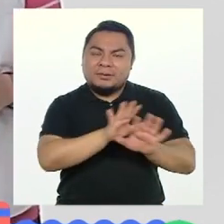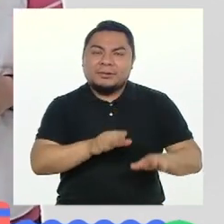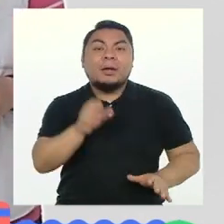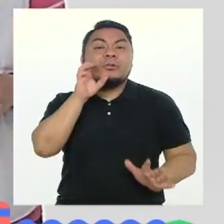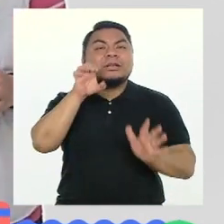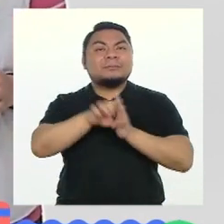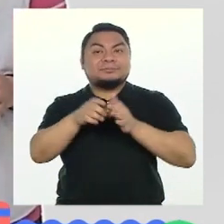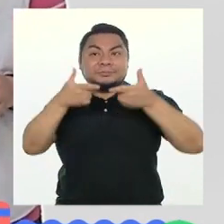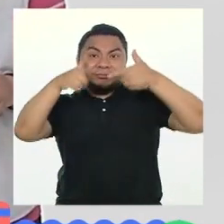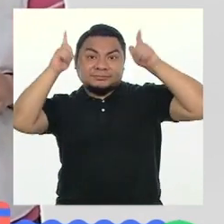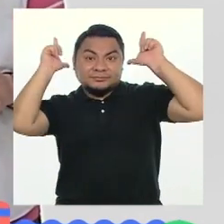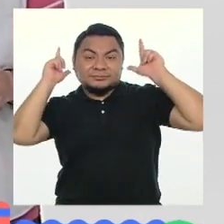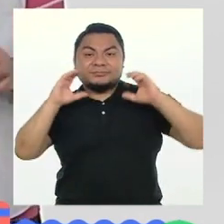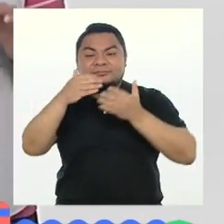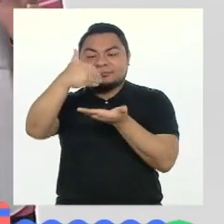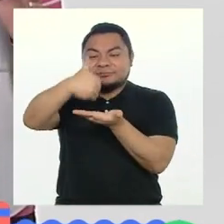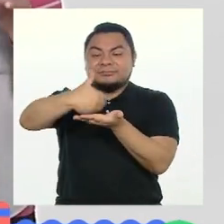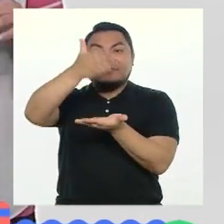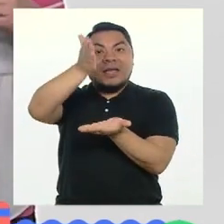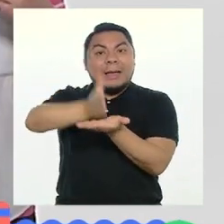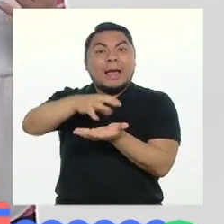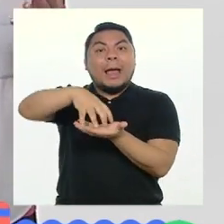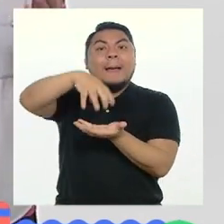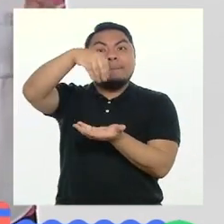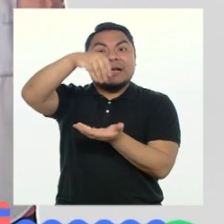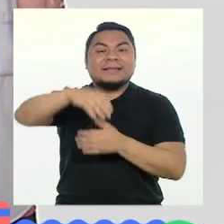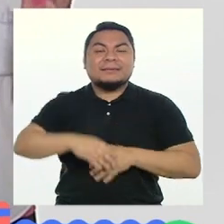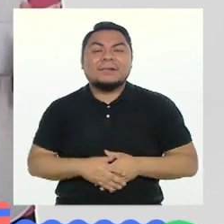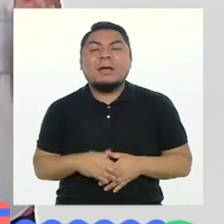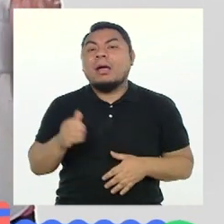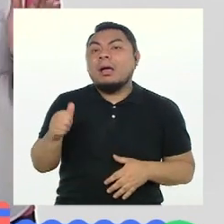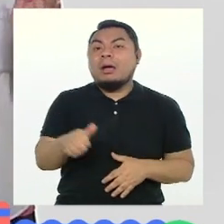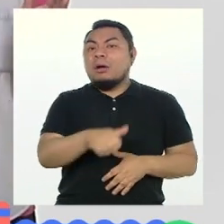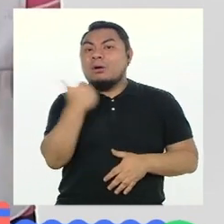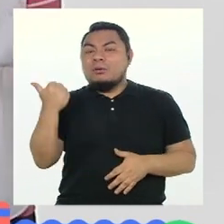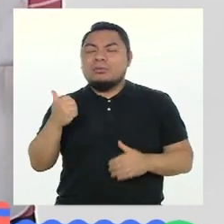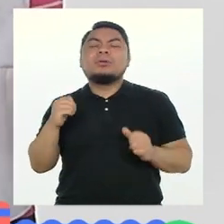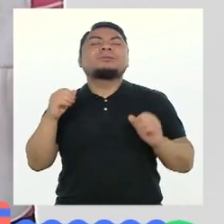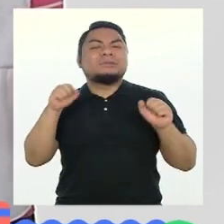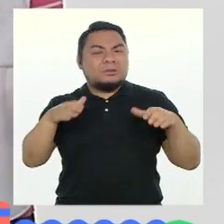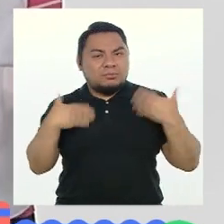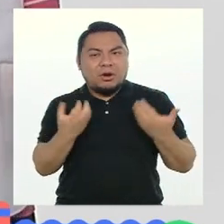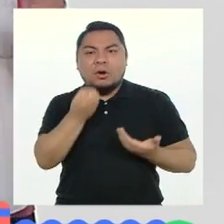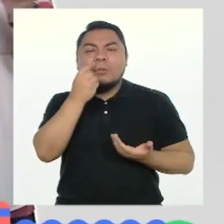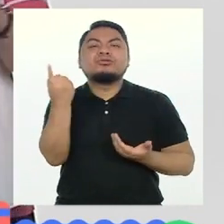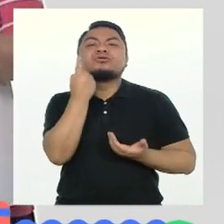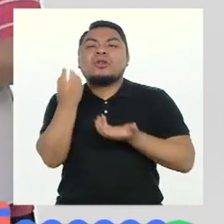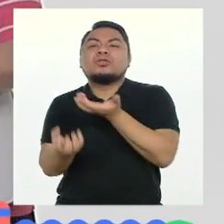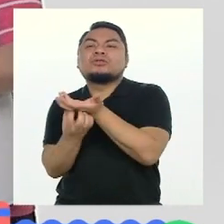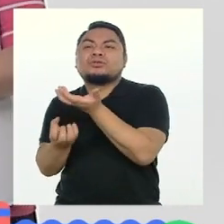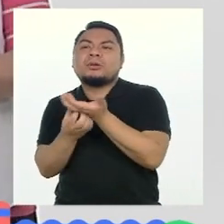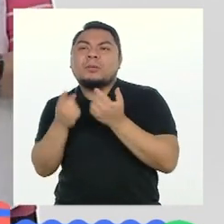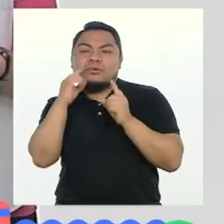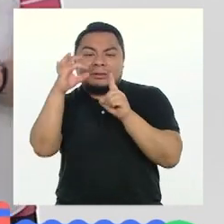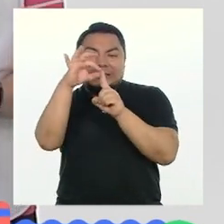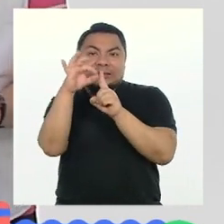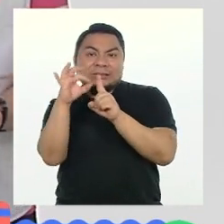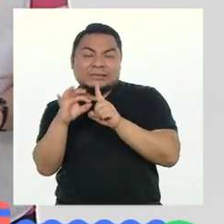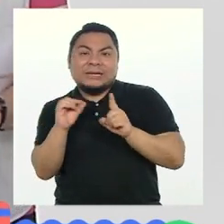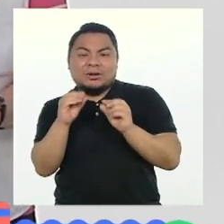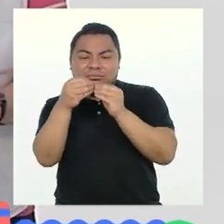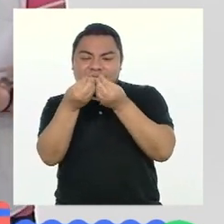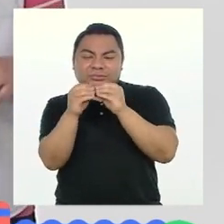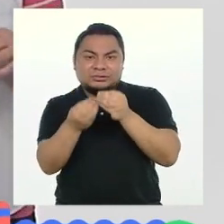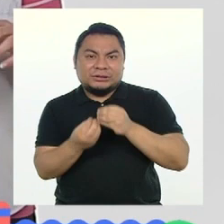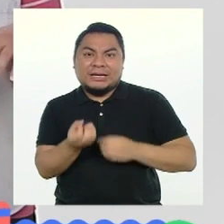la lechuga o la palta. Hay otras que solo se pueden comer cocidas, como la vainita o la